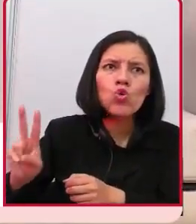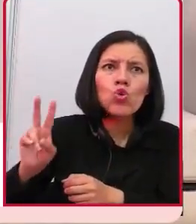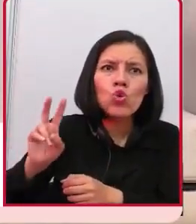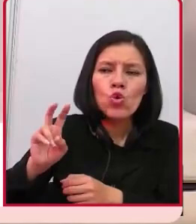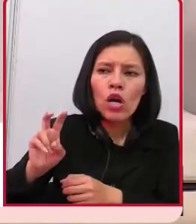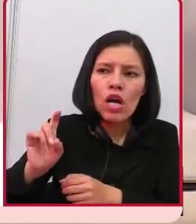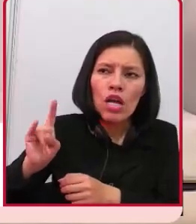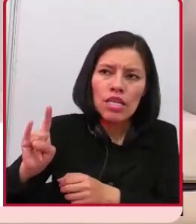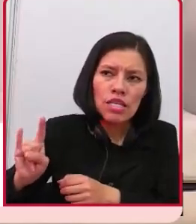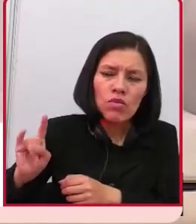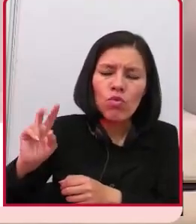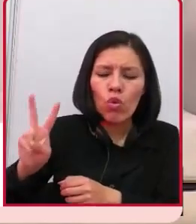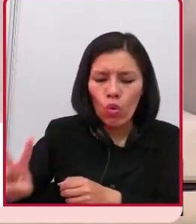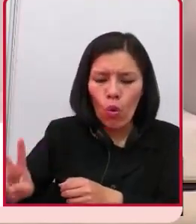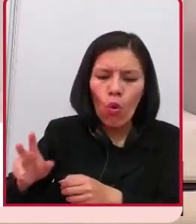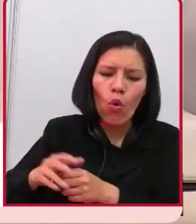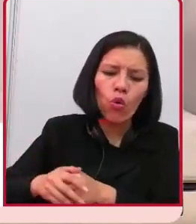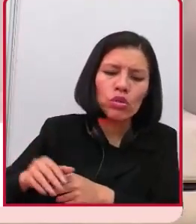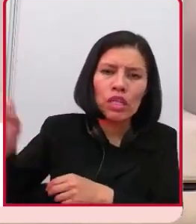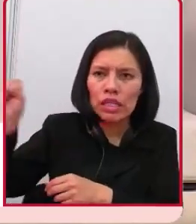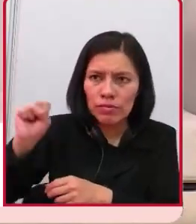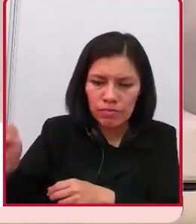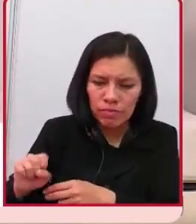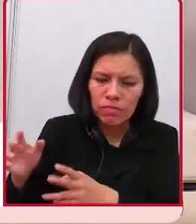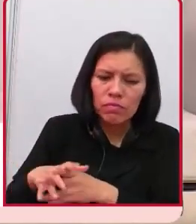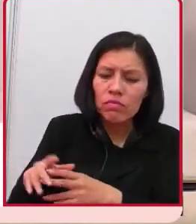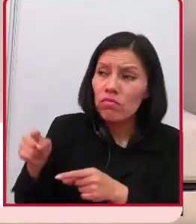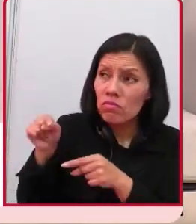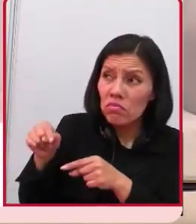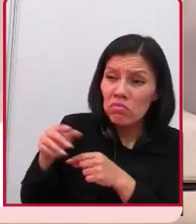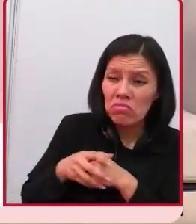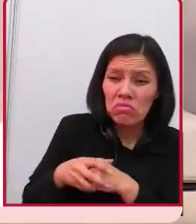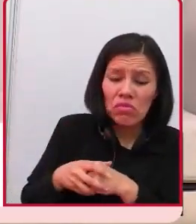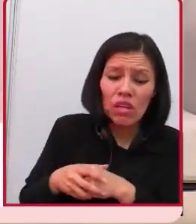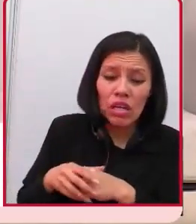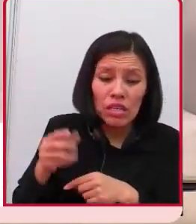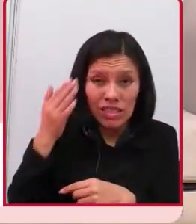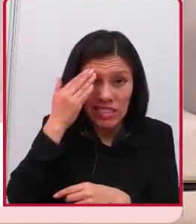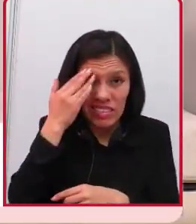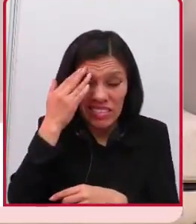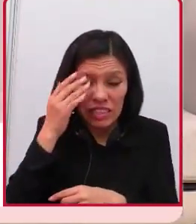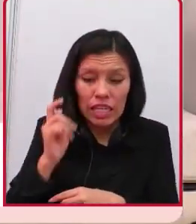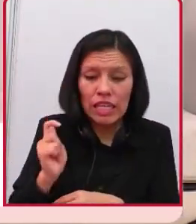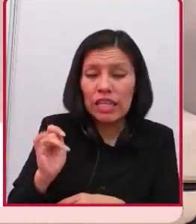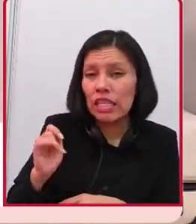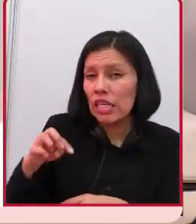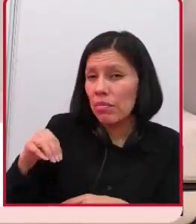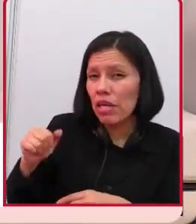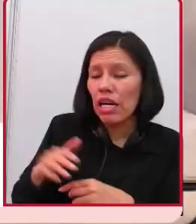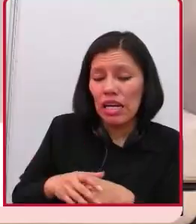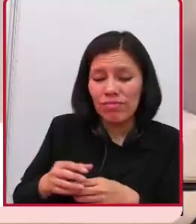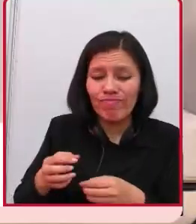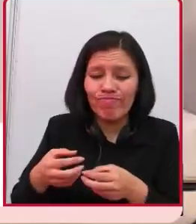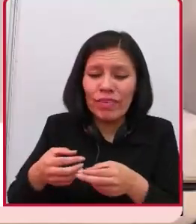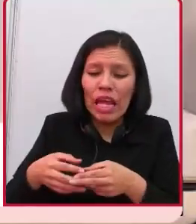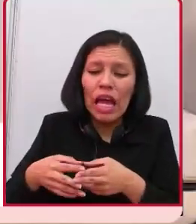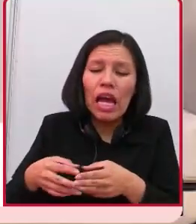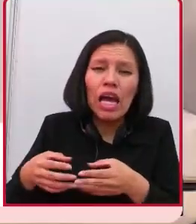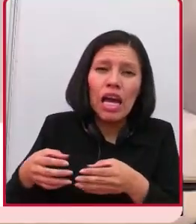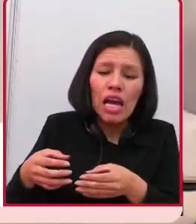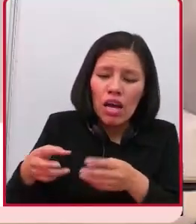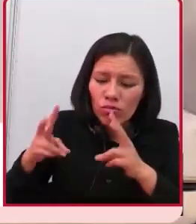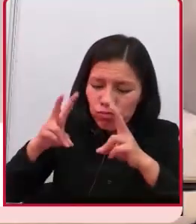para complementar el análisis. Imene ya kashan kichis KP karishan kunan hasta anta ibuya kui kuna karishan. Tapui kuna karishan.